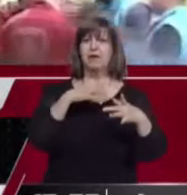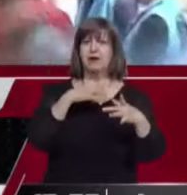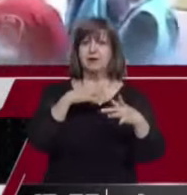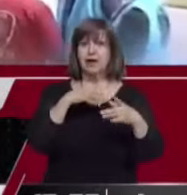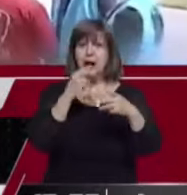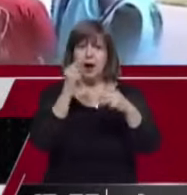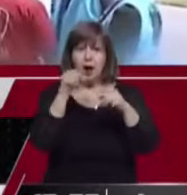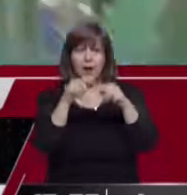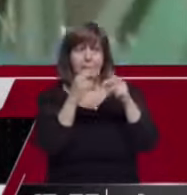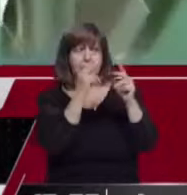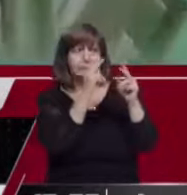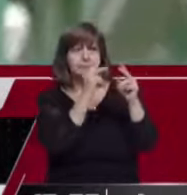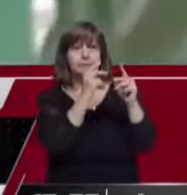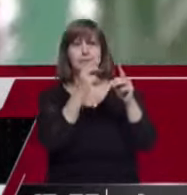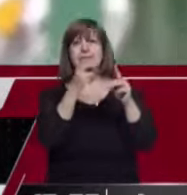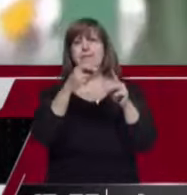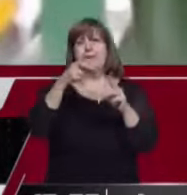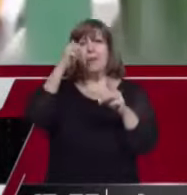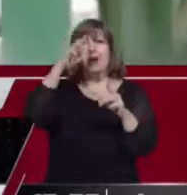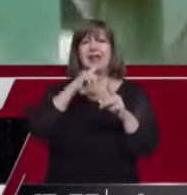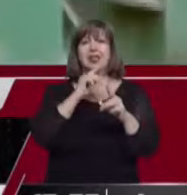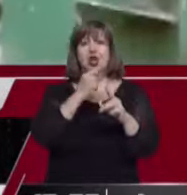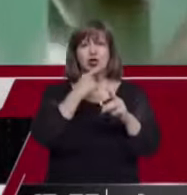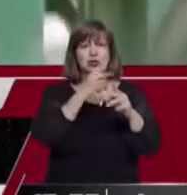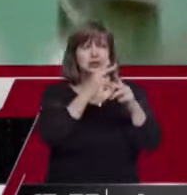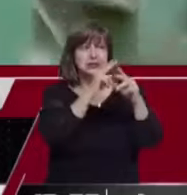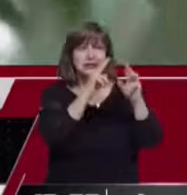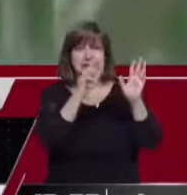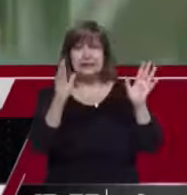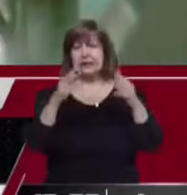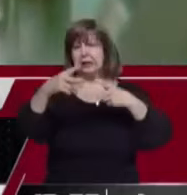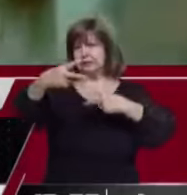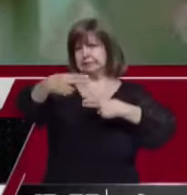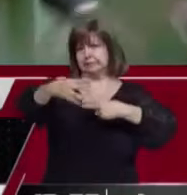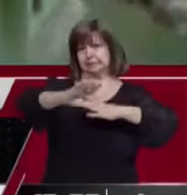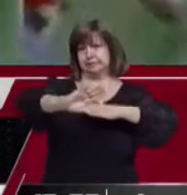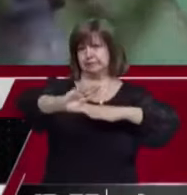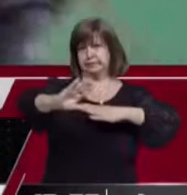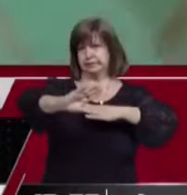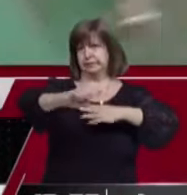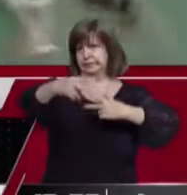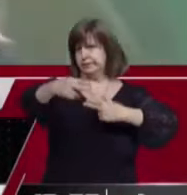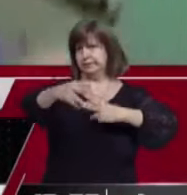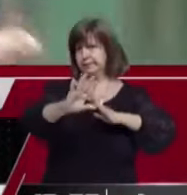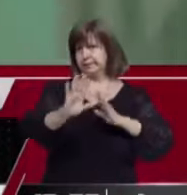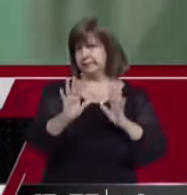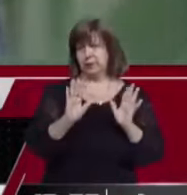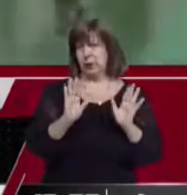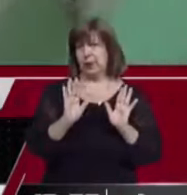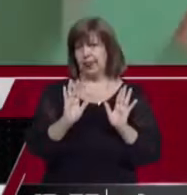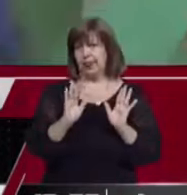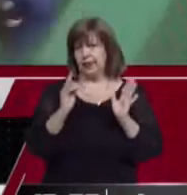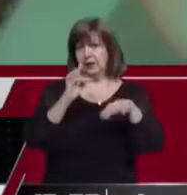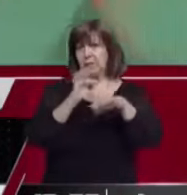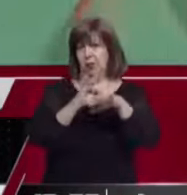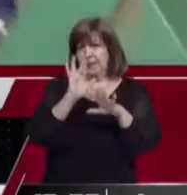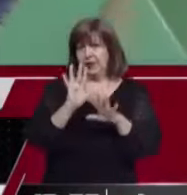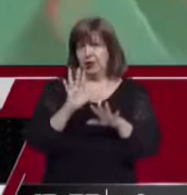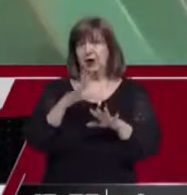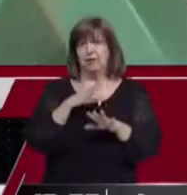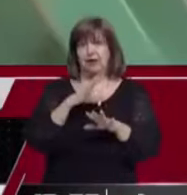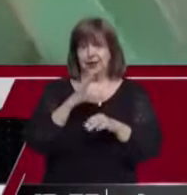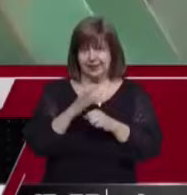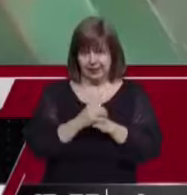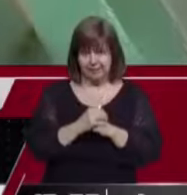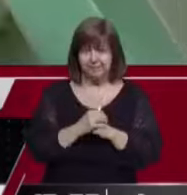se encuentra en condiciones no va a poder eh Ni habilitarse el tránsito ni volver a rehabilitarse la línea claro Diego vos